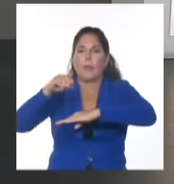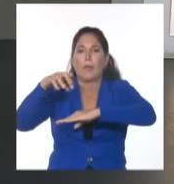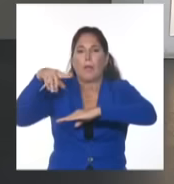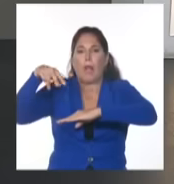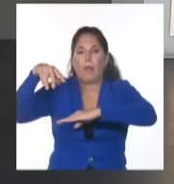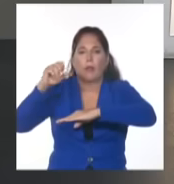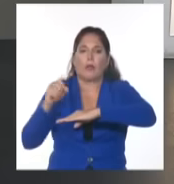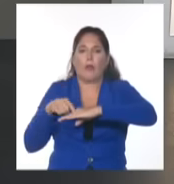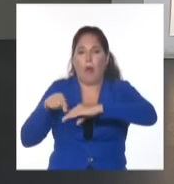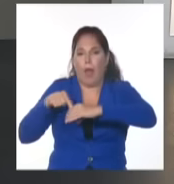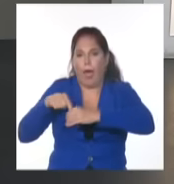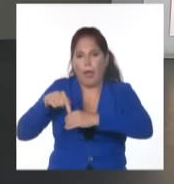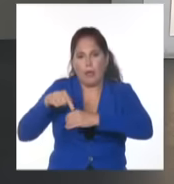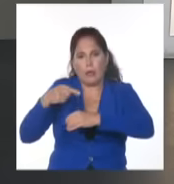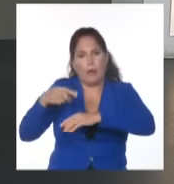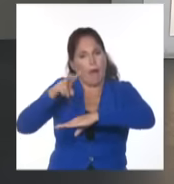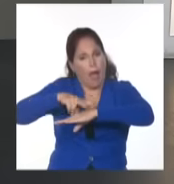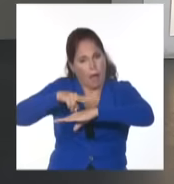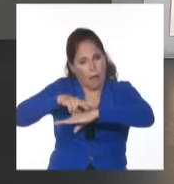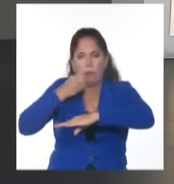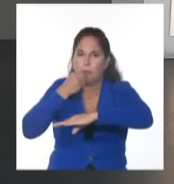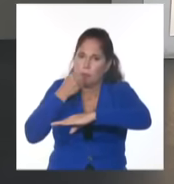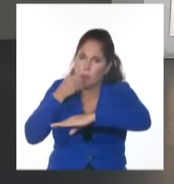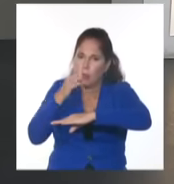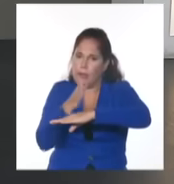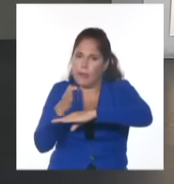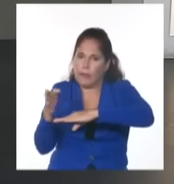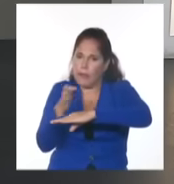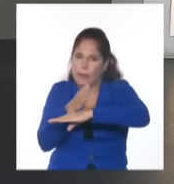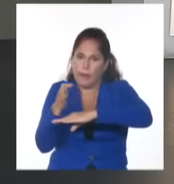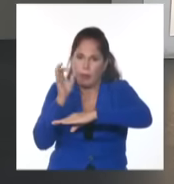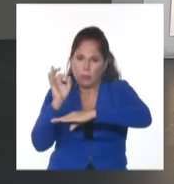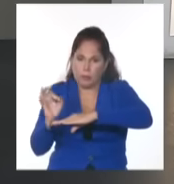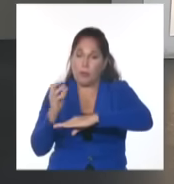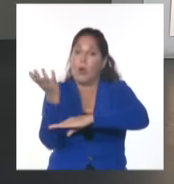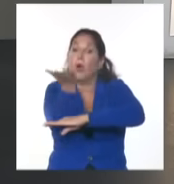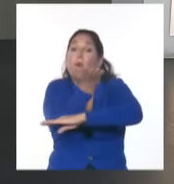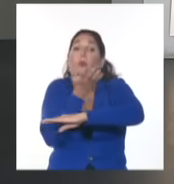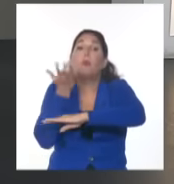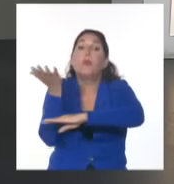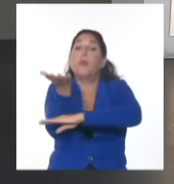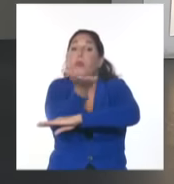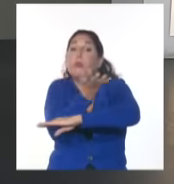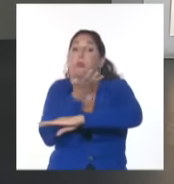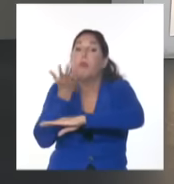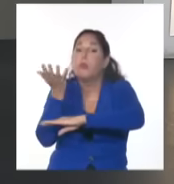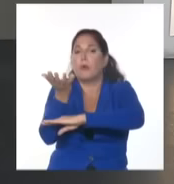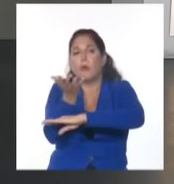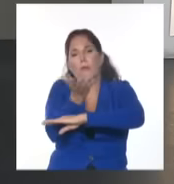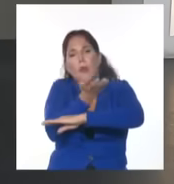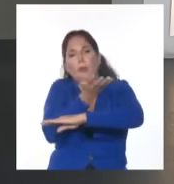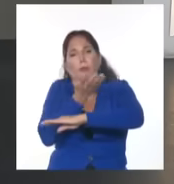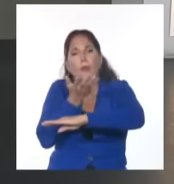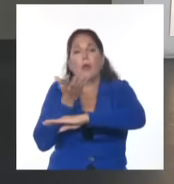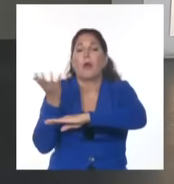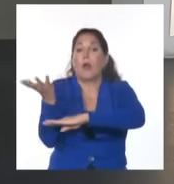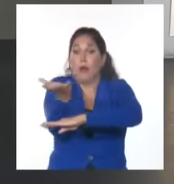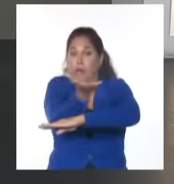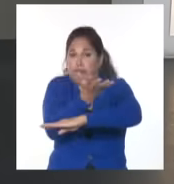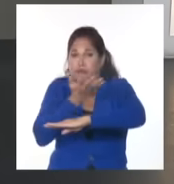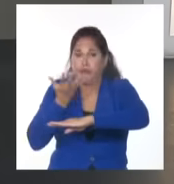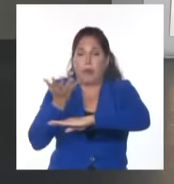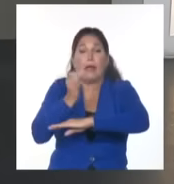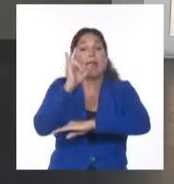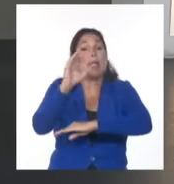Juventud, en otros lugares también, y los vientos, que puede haber rachas un poco fuertes, ya les digo, puede haber hasta